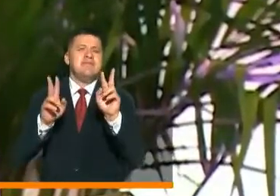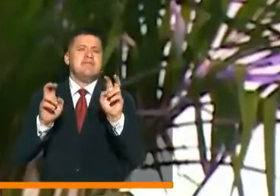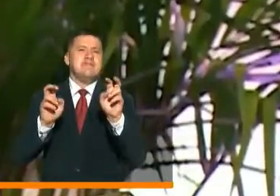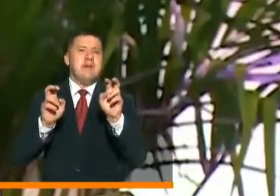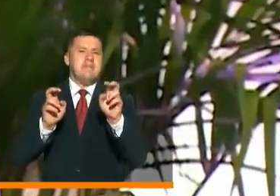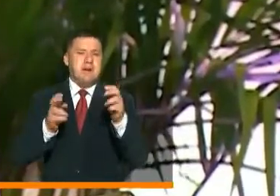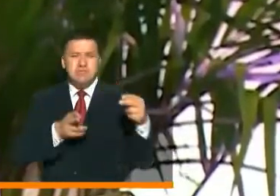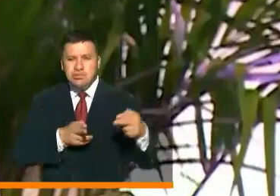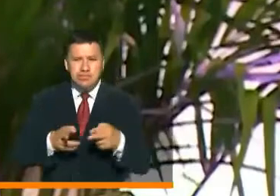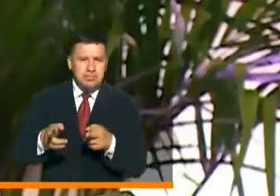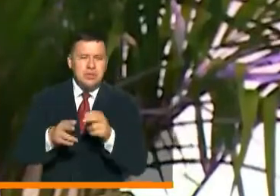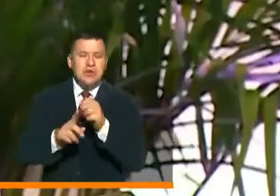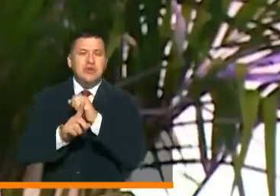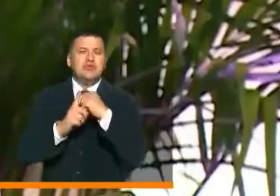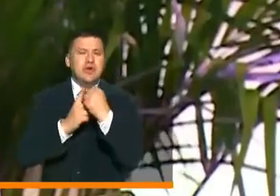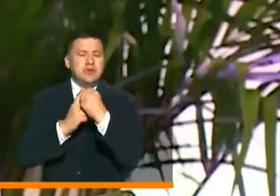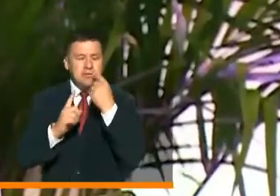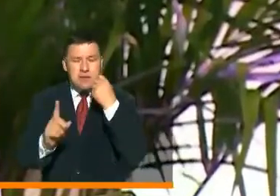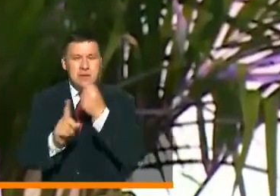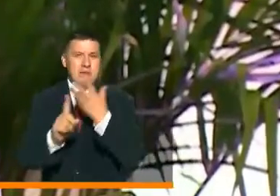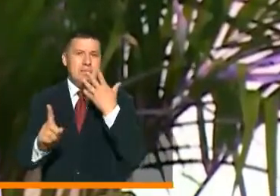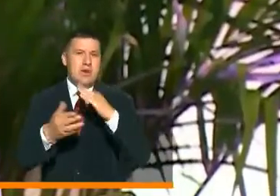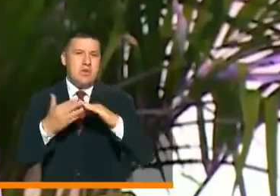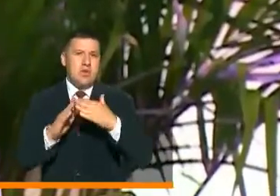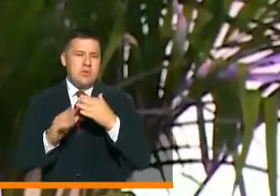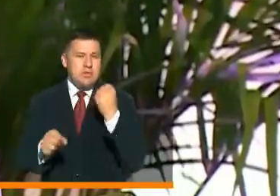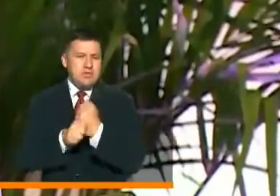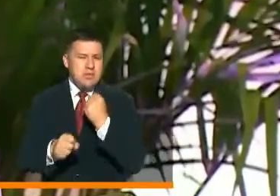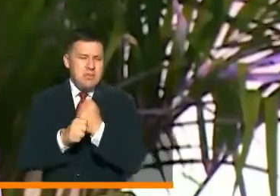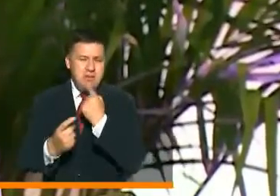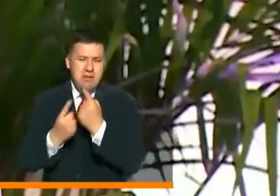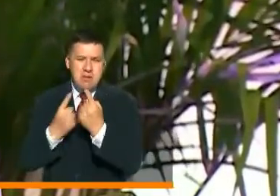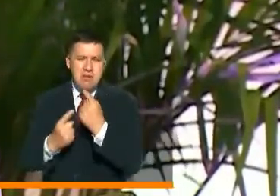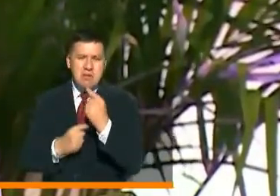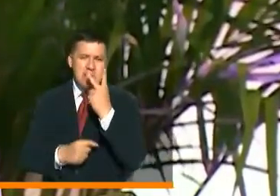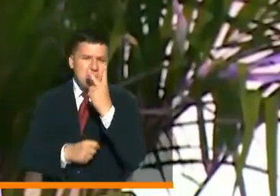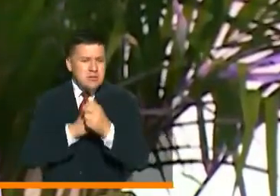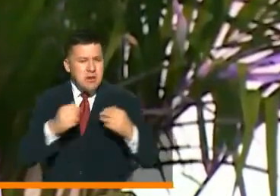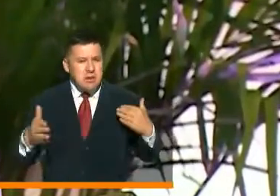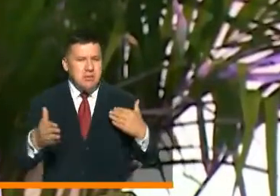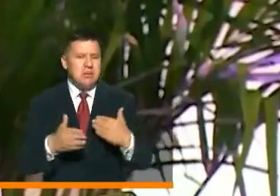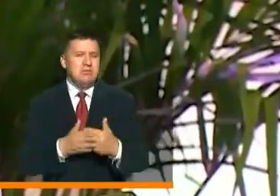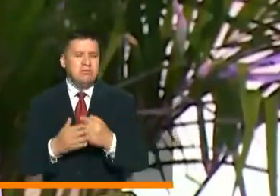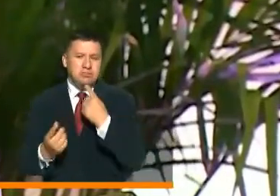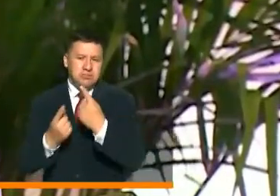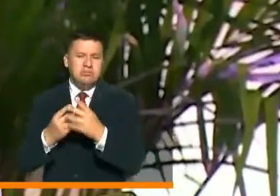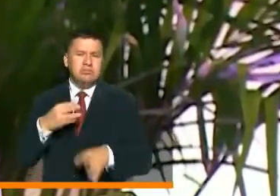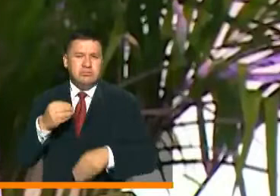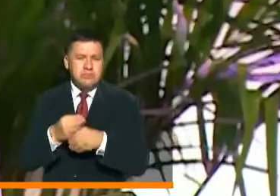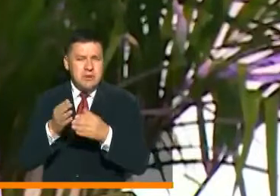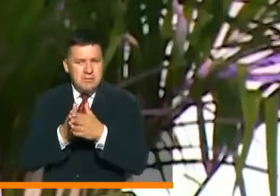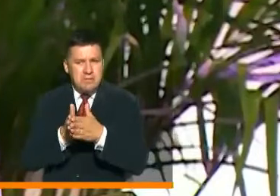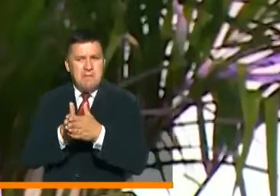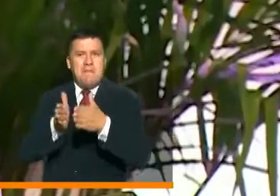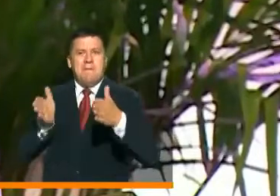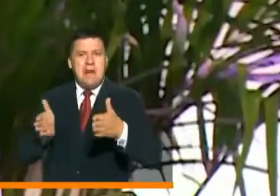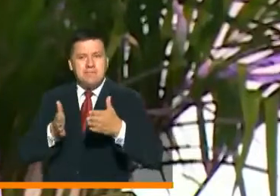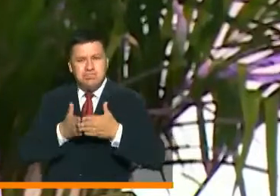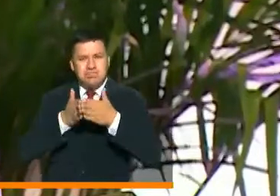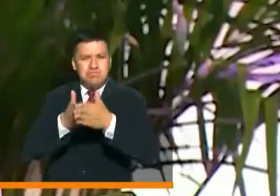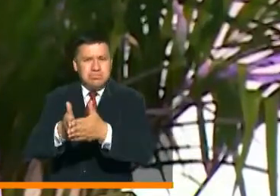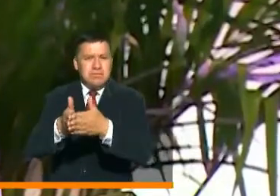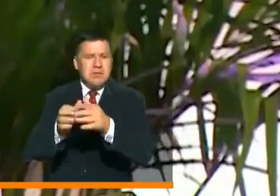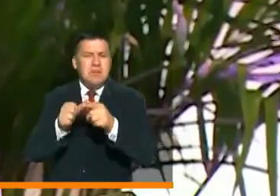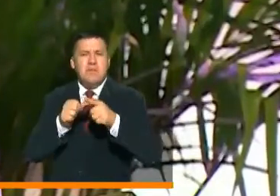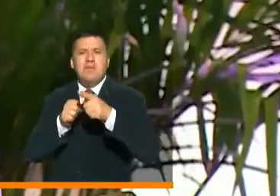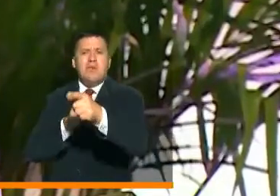la línea socioambiental y el impacto en las comunidades con las que hemos trabajado durante estos dos años. Y estamos hablando además de ampliar el canal navegable más